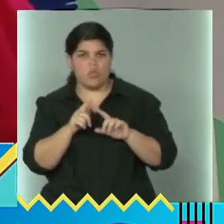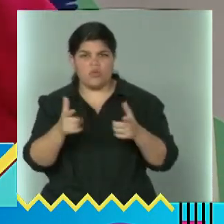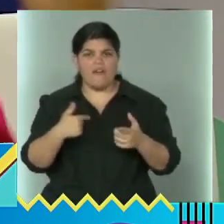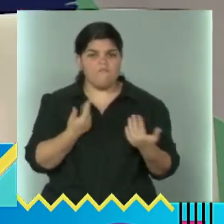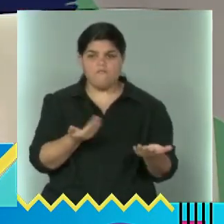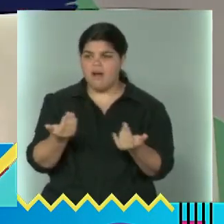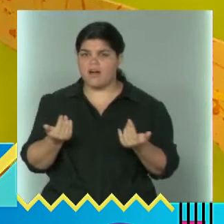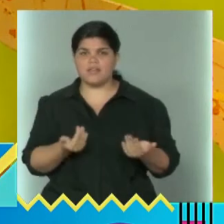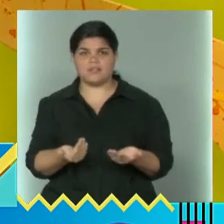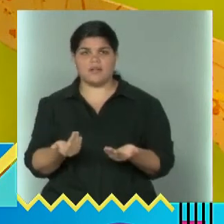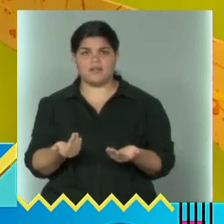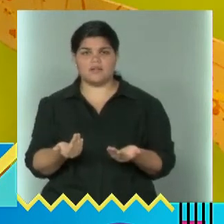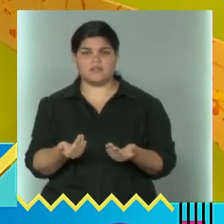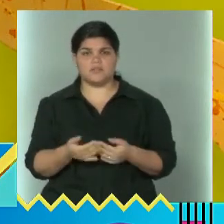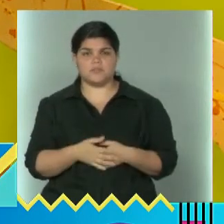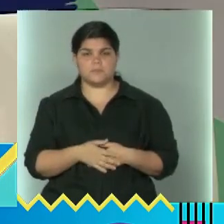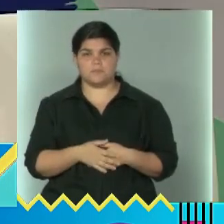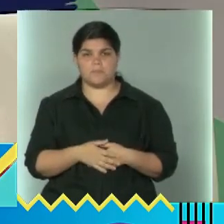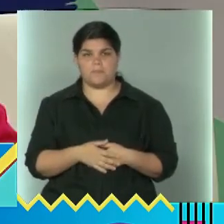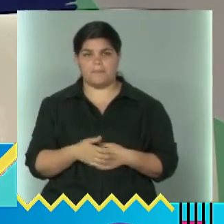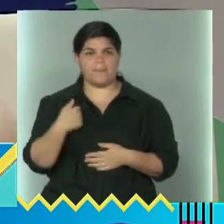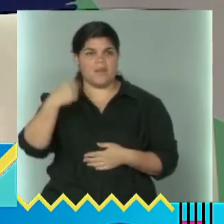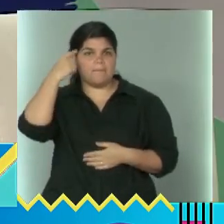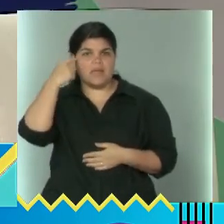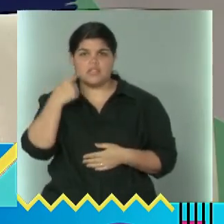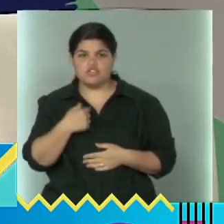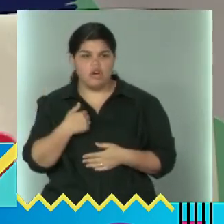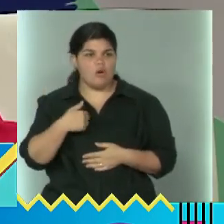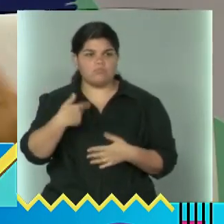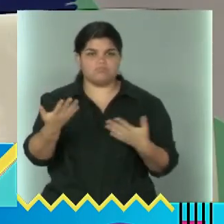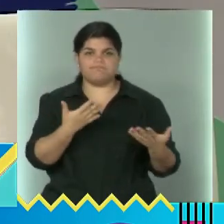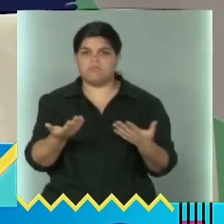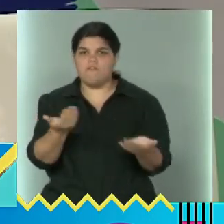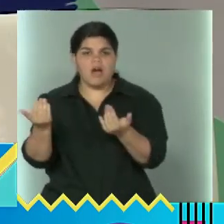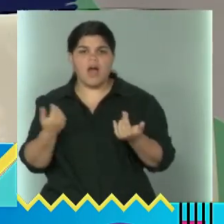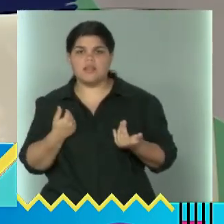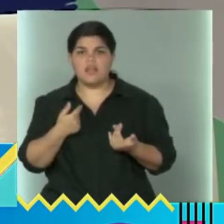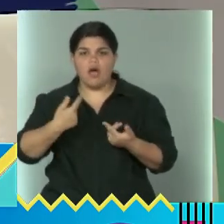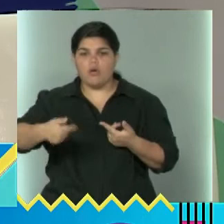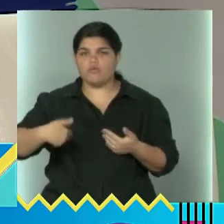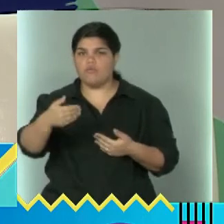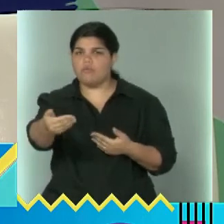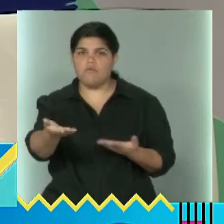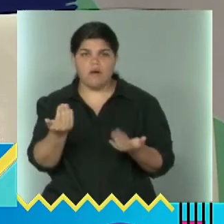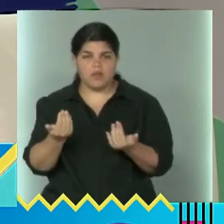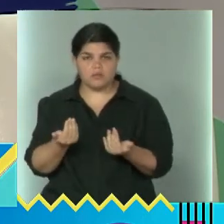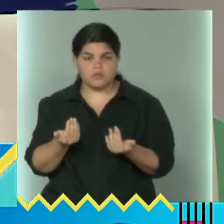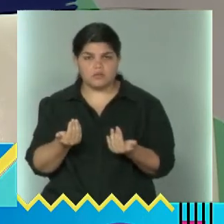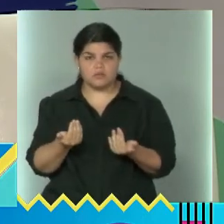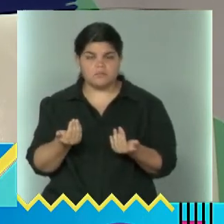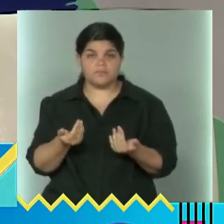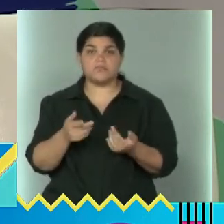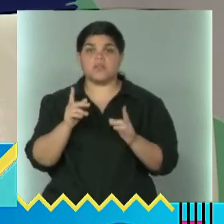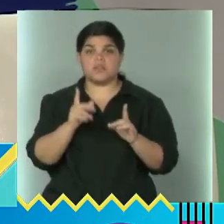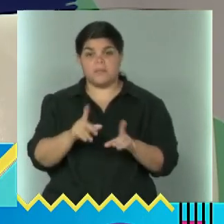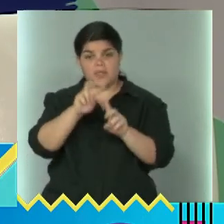hay algo que no tengo, hay algo que creo que debe estar en algún lado, creo que hay algo para mí. Y en el caso de las empresas, muchas